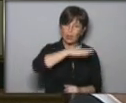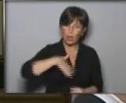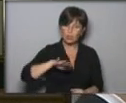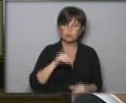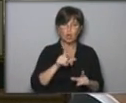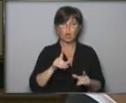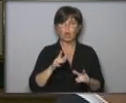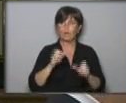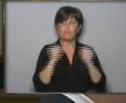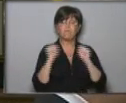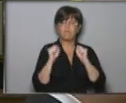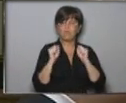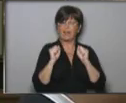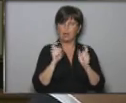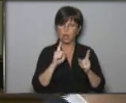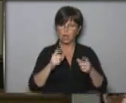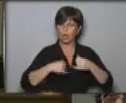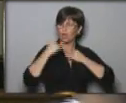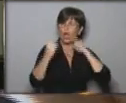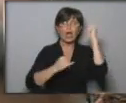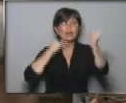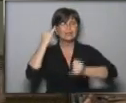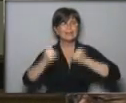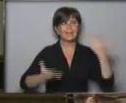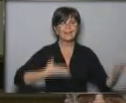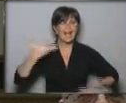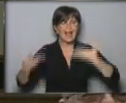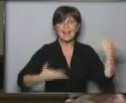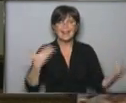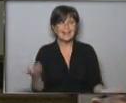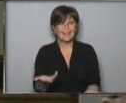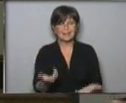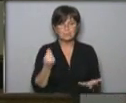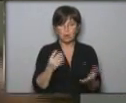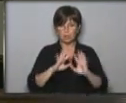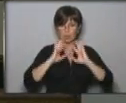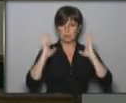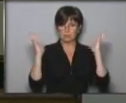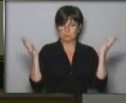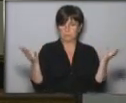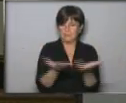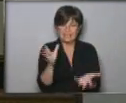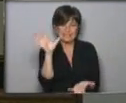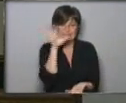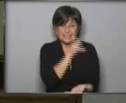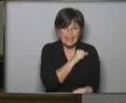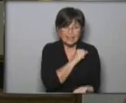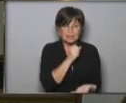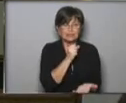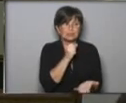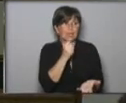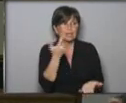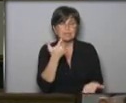un poco ese misterio que siempre rodea un cónclave, a sus secretos, a